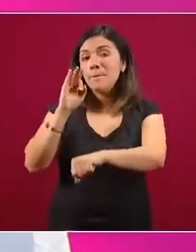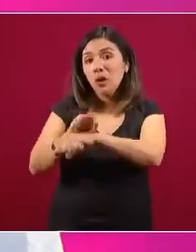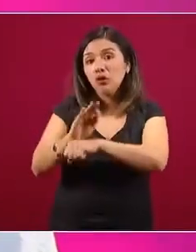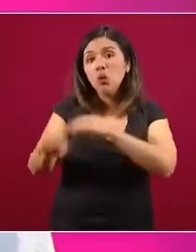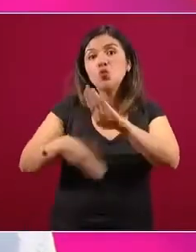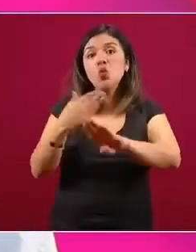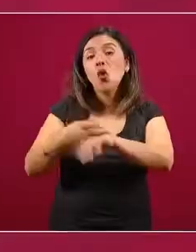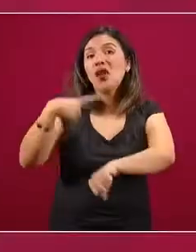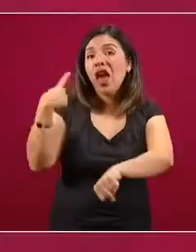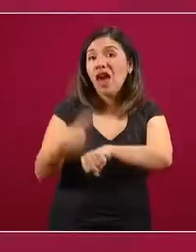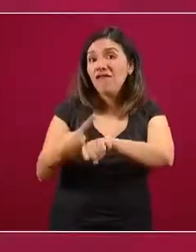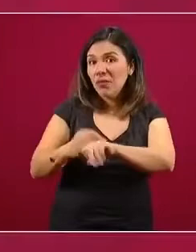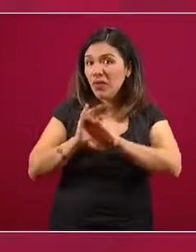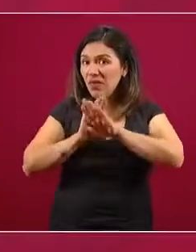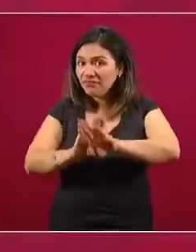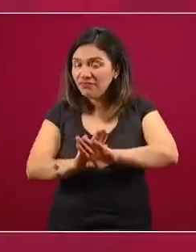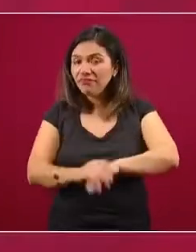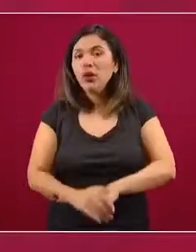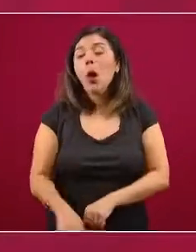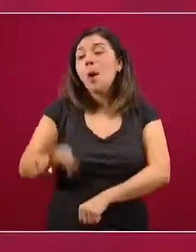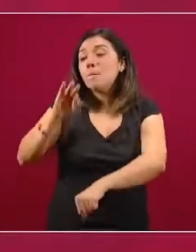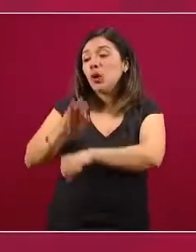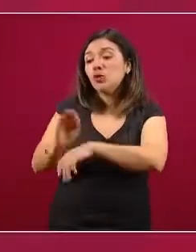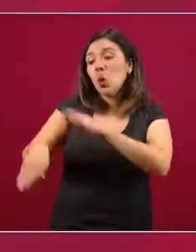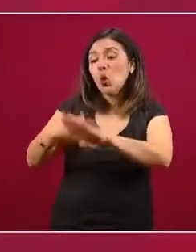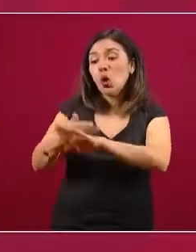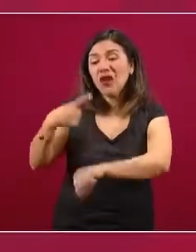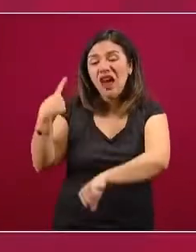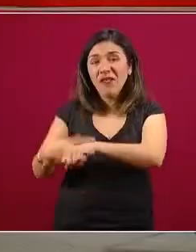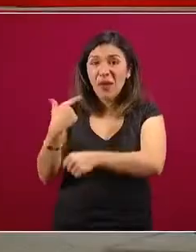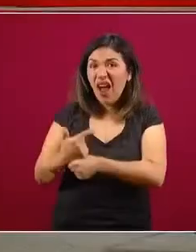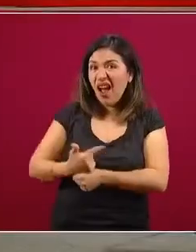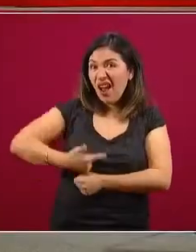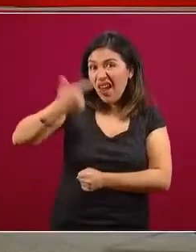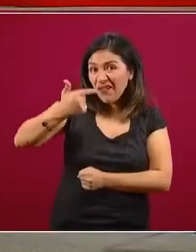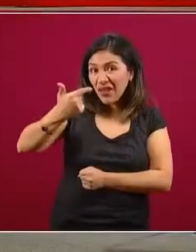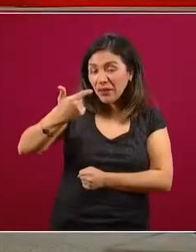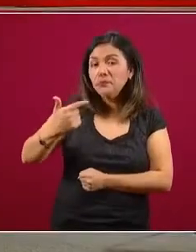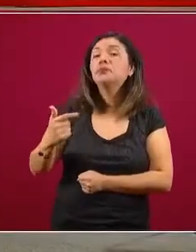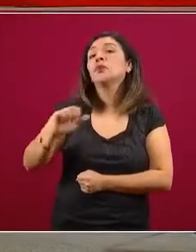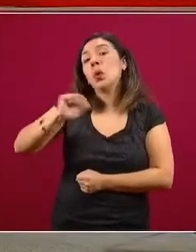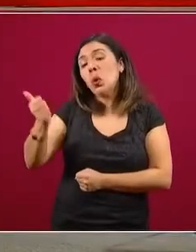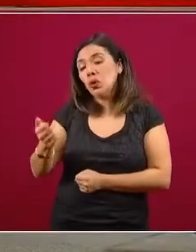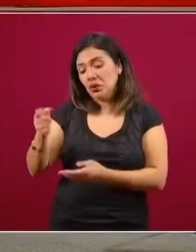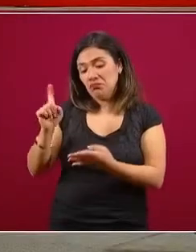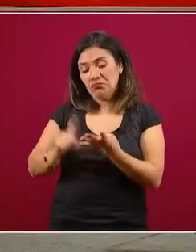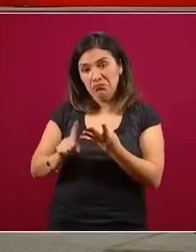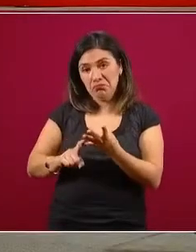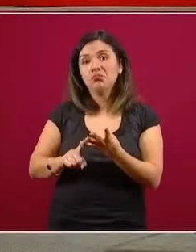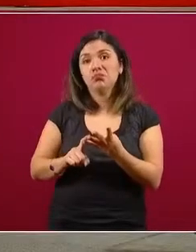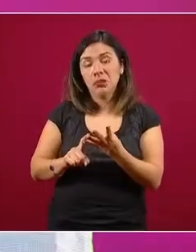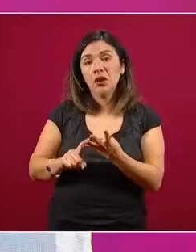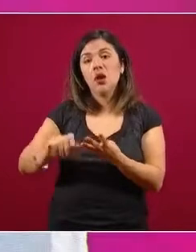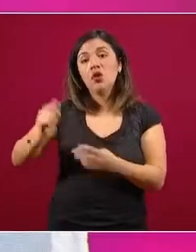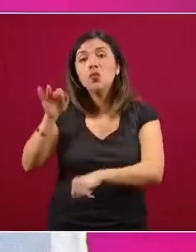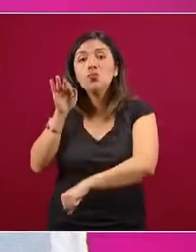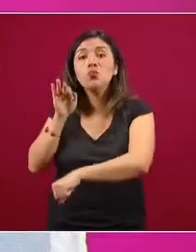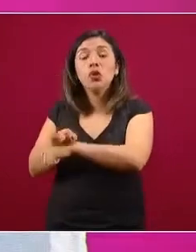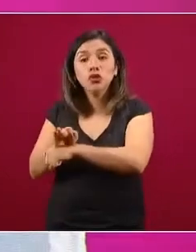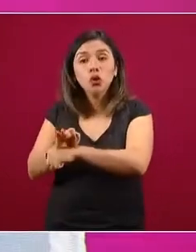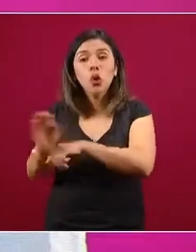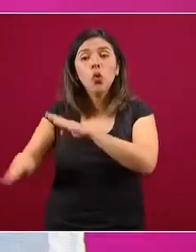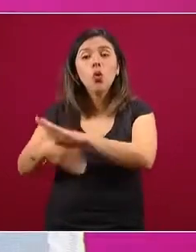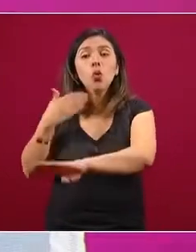la enfermedad, protección contra la enfermedad grave y también, incluida la muerte, y